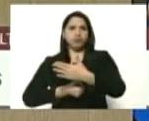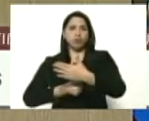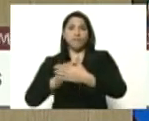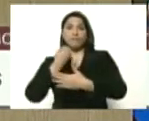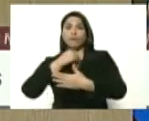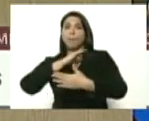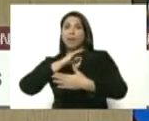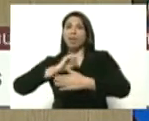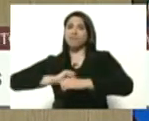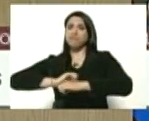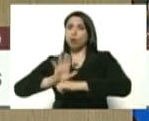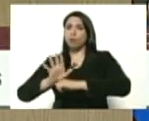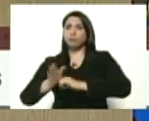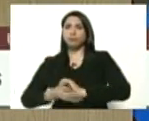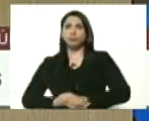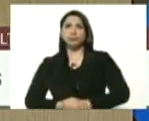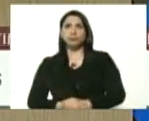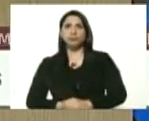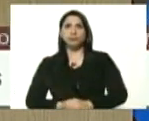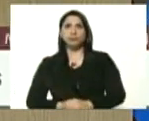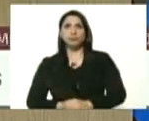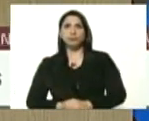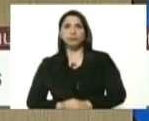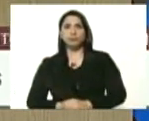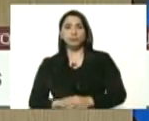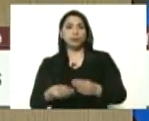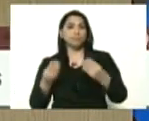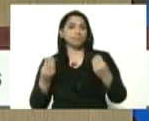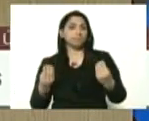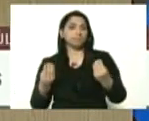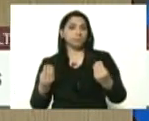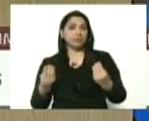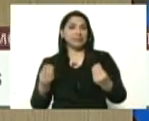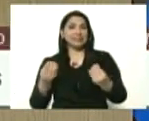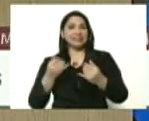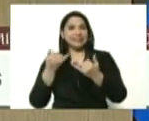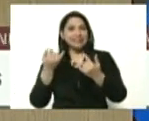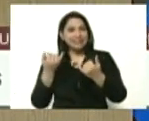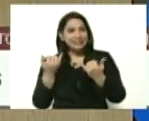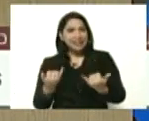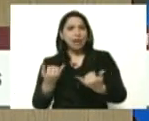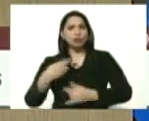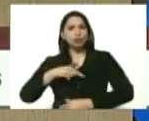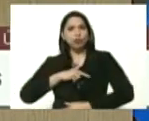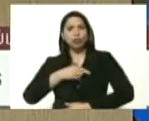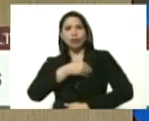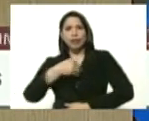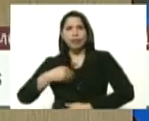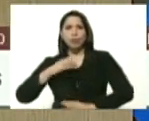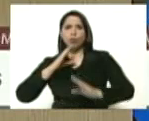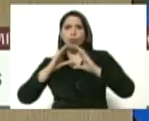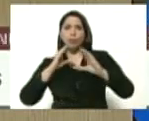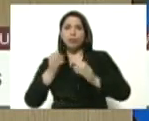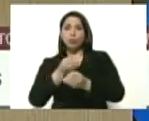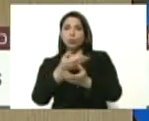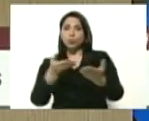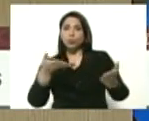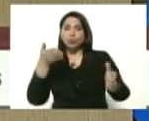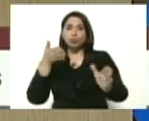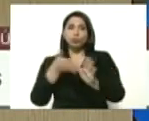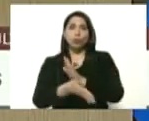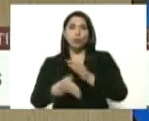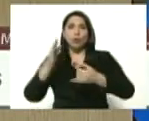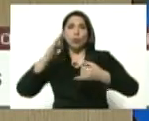Pandemia por COVID-19, y como ya es un hecho habitual, queremos conversar con ustedes de las